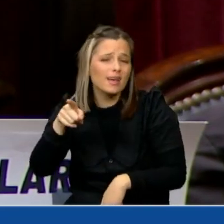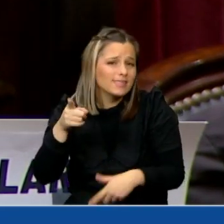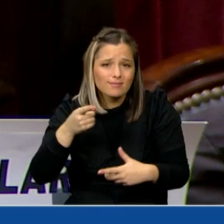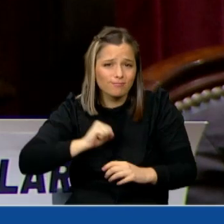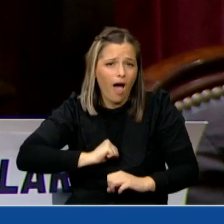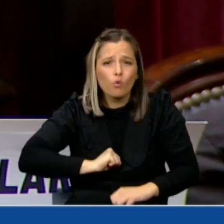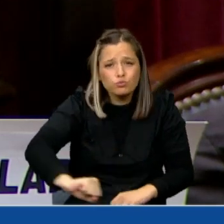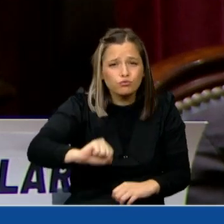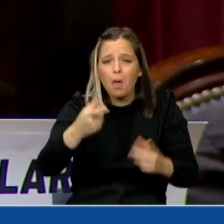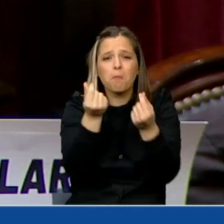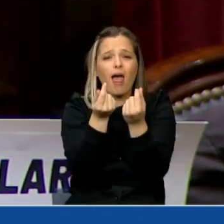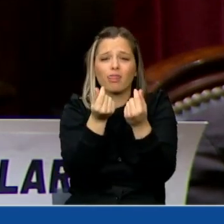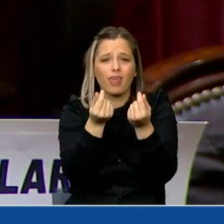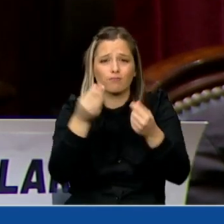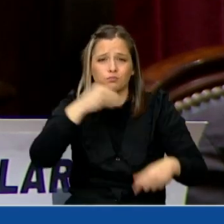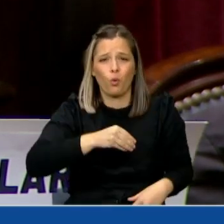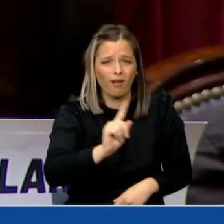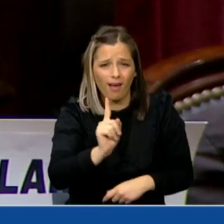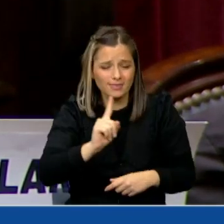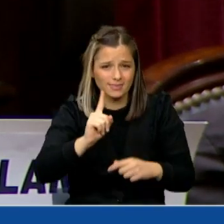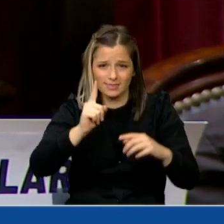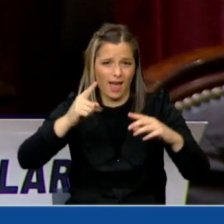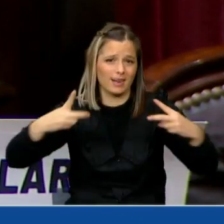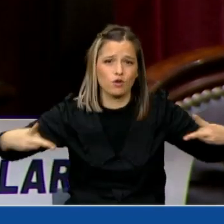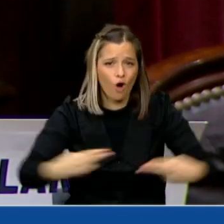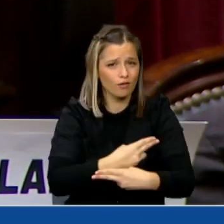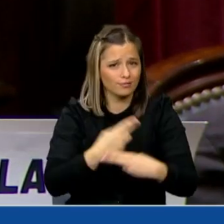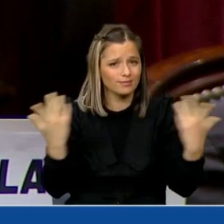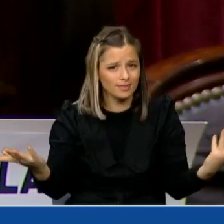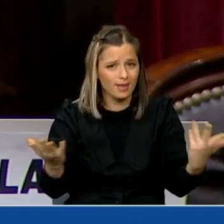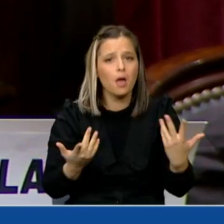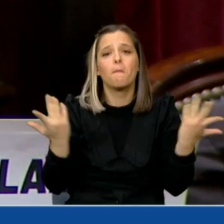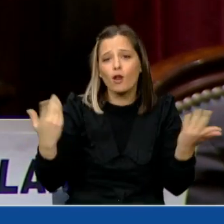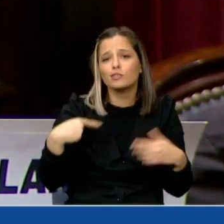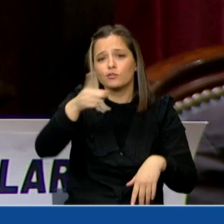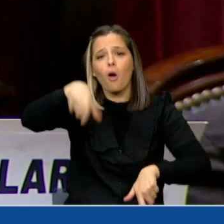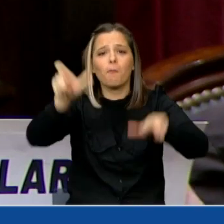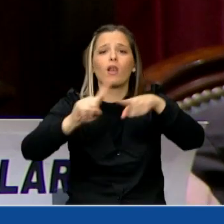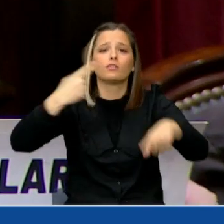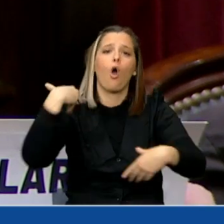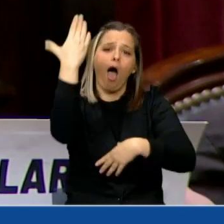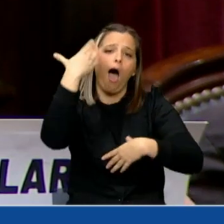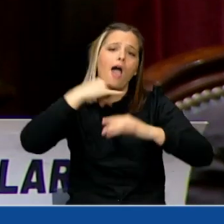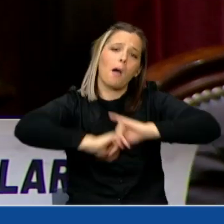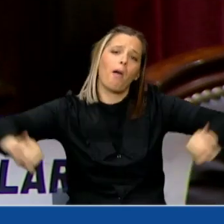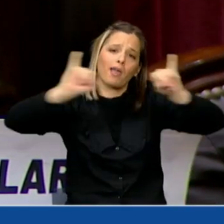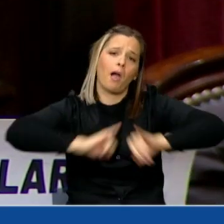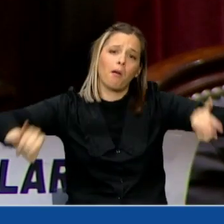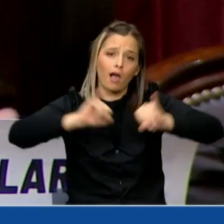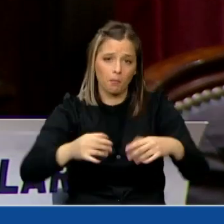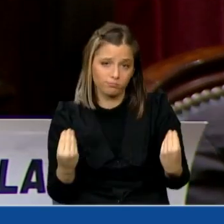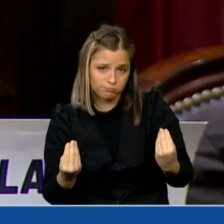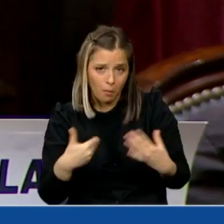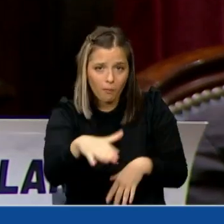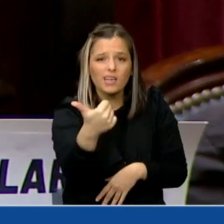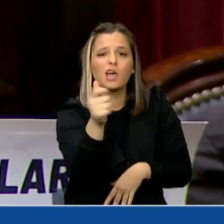Todos. Entonces, más allá de los discursos de campaña y demás y toda la zaraza, concretamente, digo, todavía le quedan 6 meses si